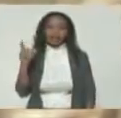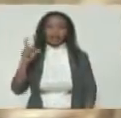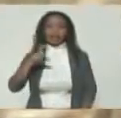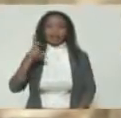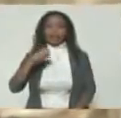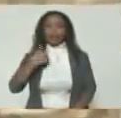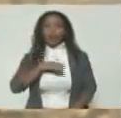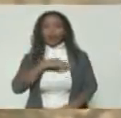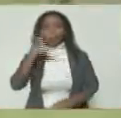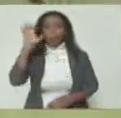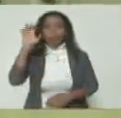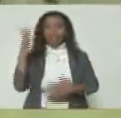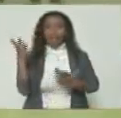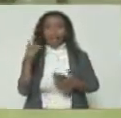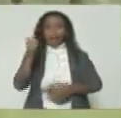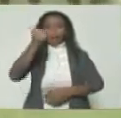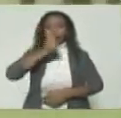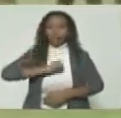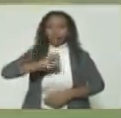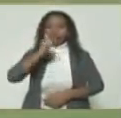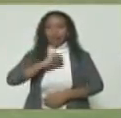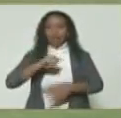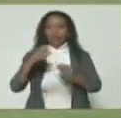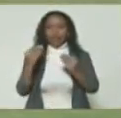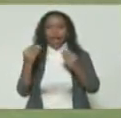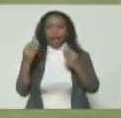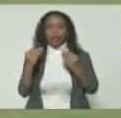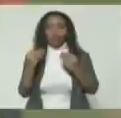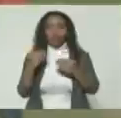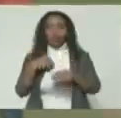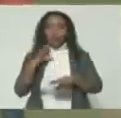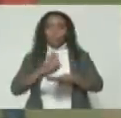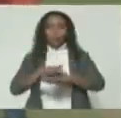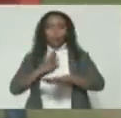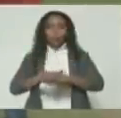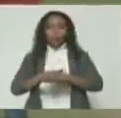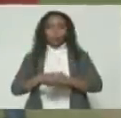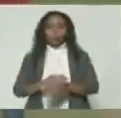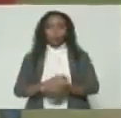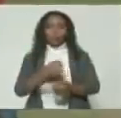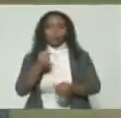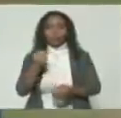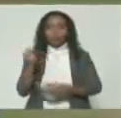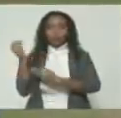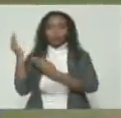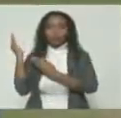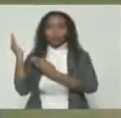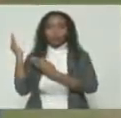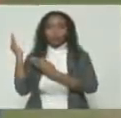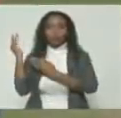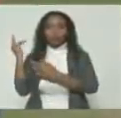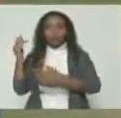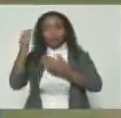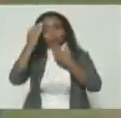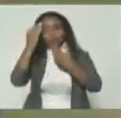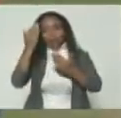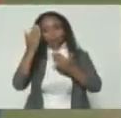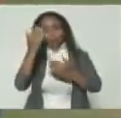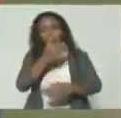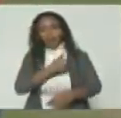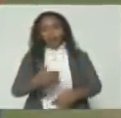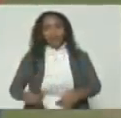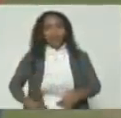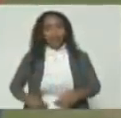merece nuestro país, que ha aguantado tanto. Le paso aquí al camarada. Saludos, presidente. Bueno, aquí estamos